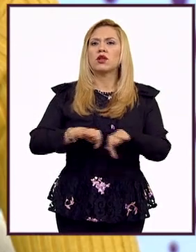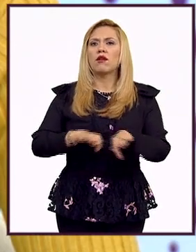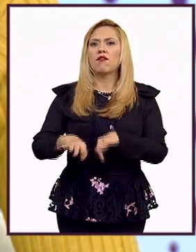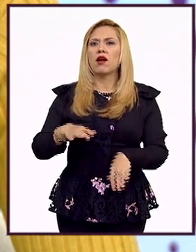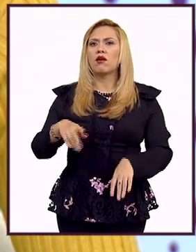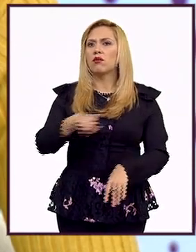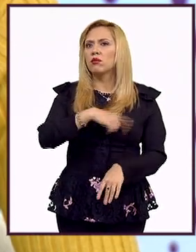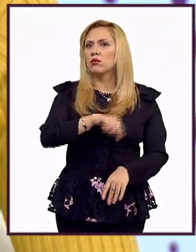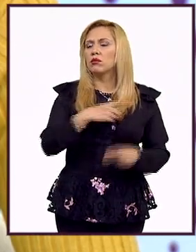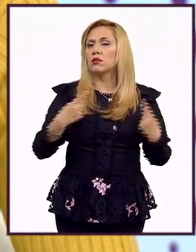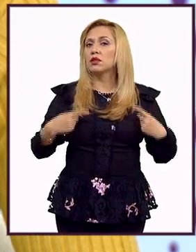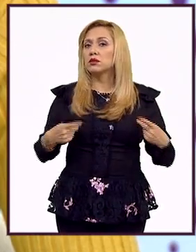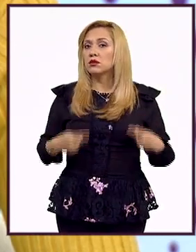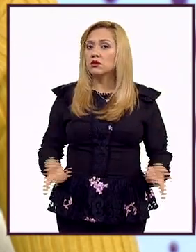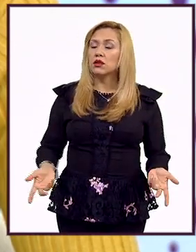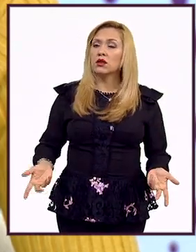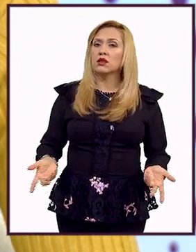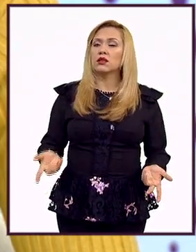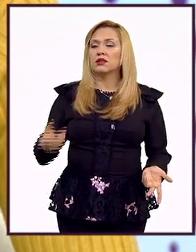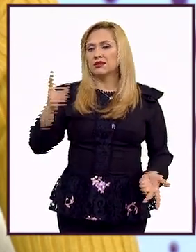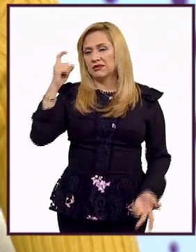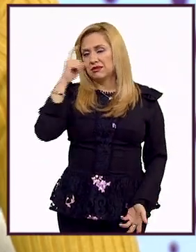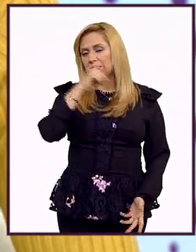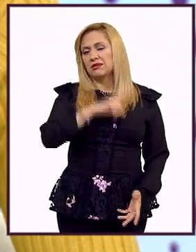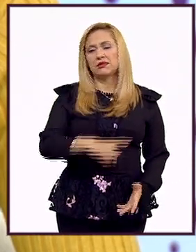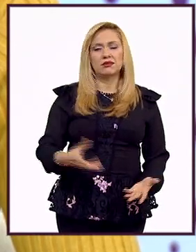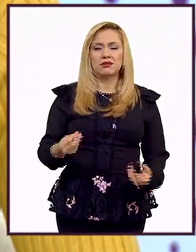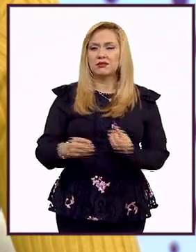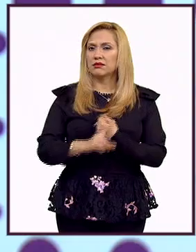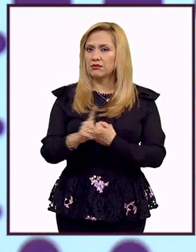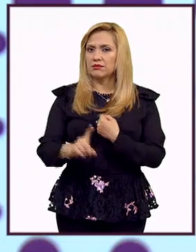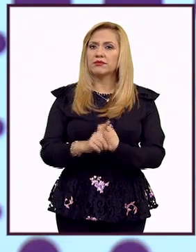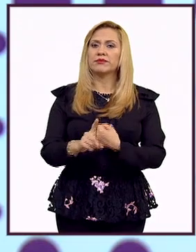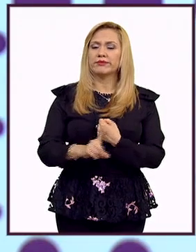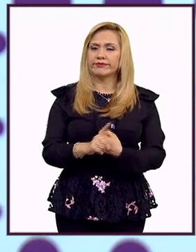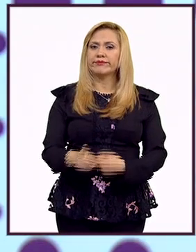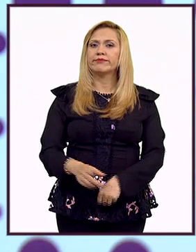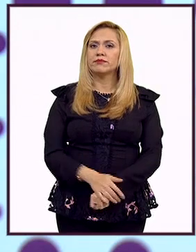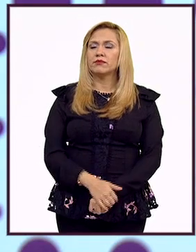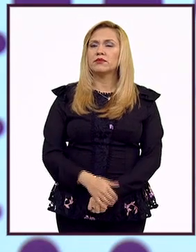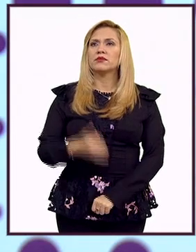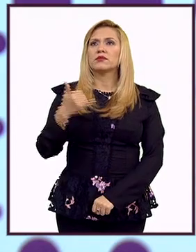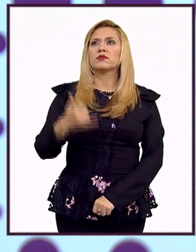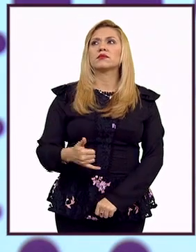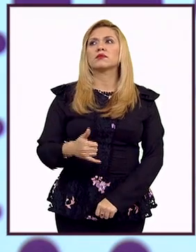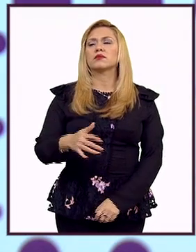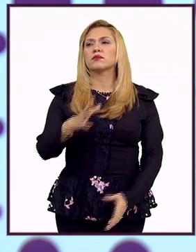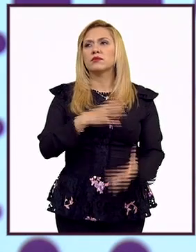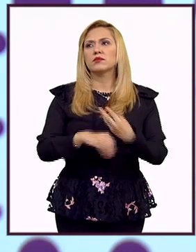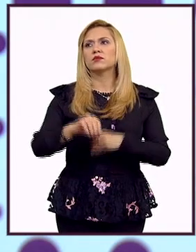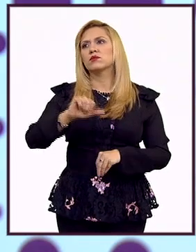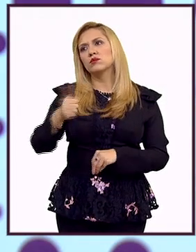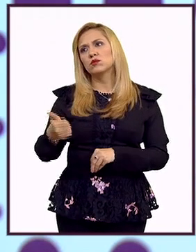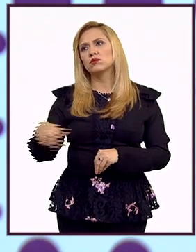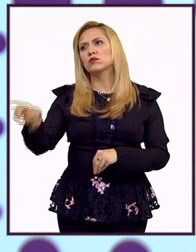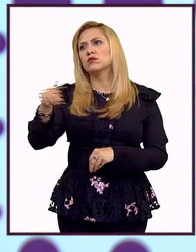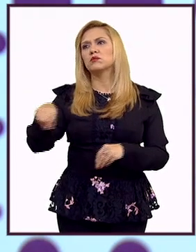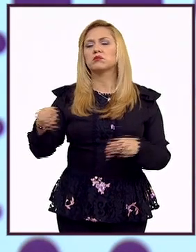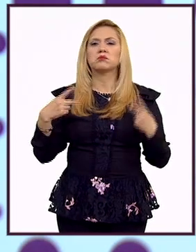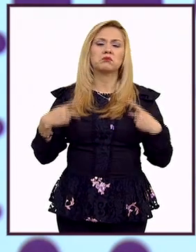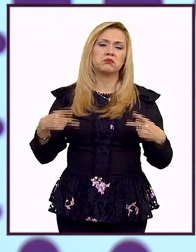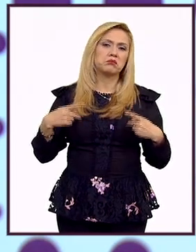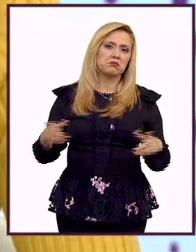estas personas que los ponen en una situación de mucho mayor riesgo y mucho mayor vulnerabilidad que cualquier otro tipo